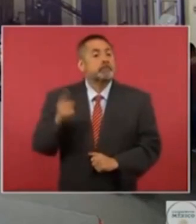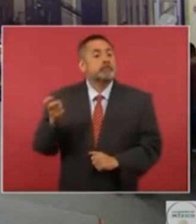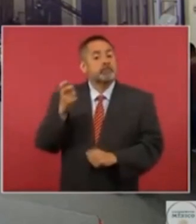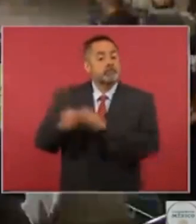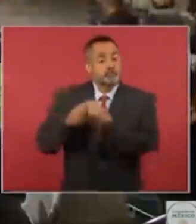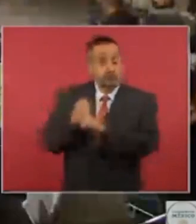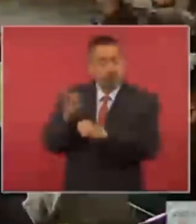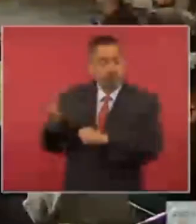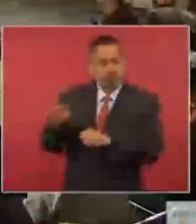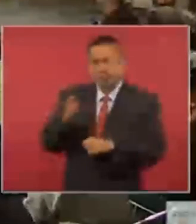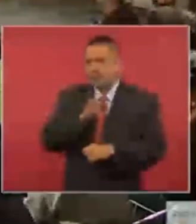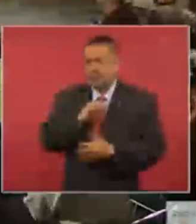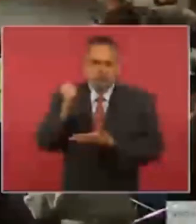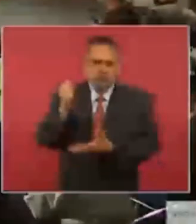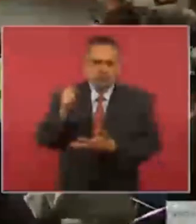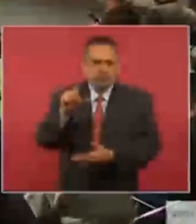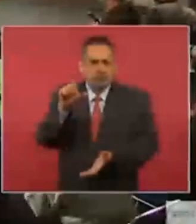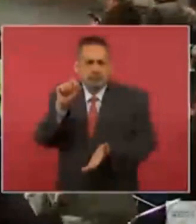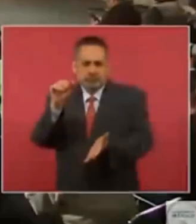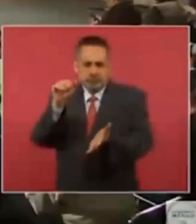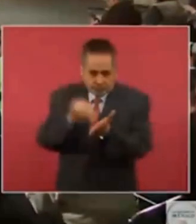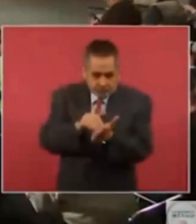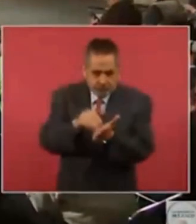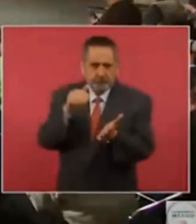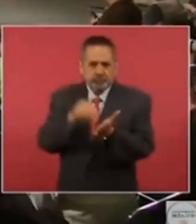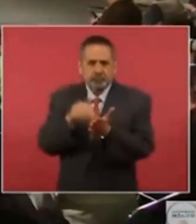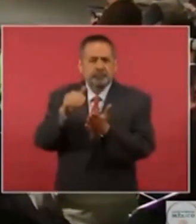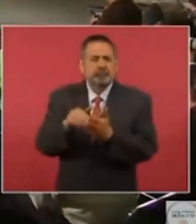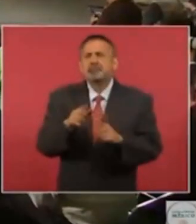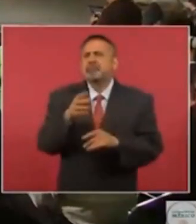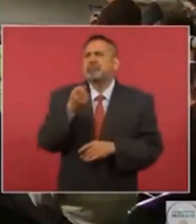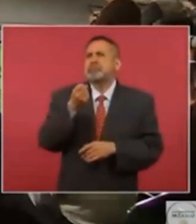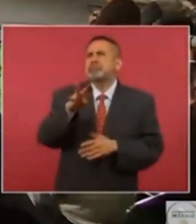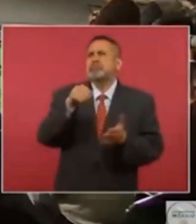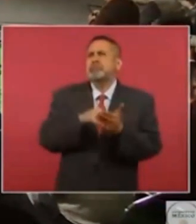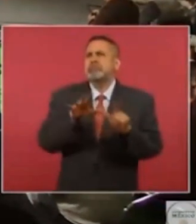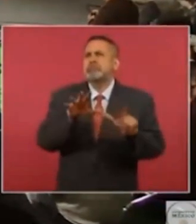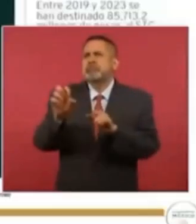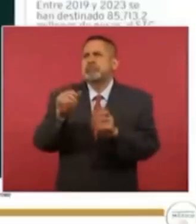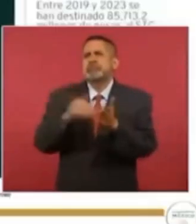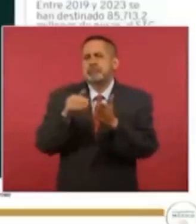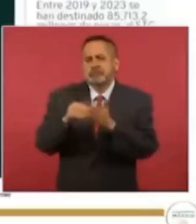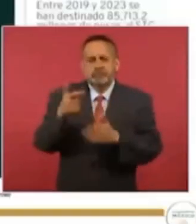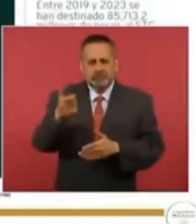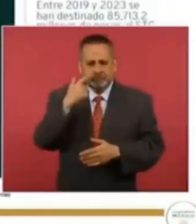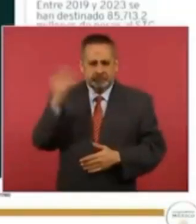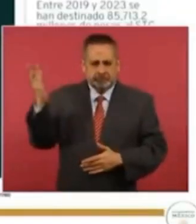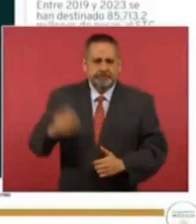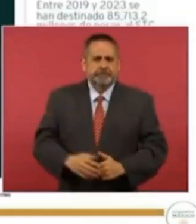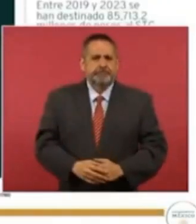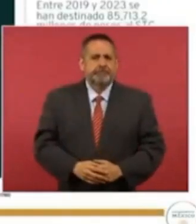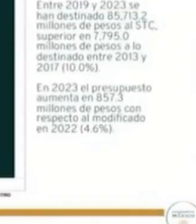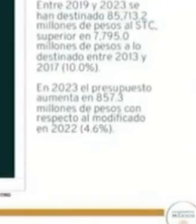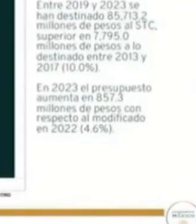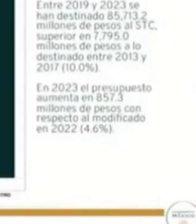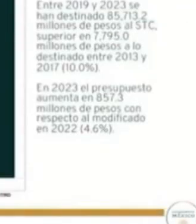la jefa de gobierno acusa de que hay un sabotaje en el metro, ya que hay una campaña en su